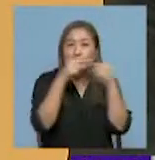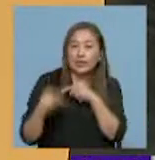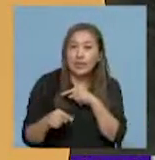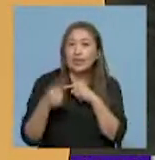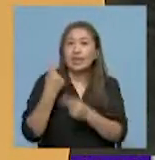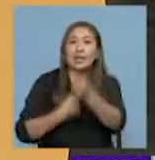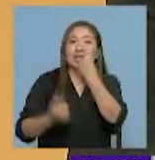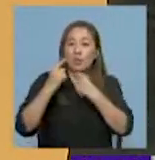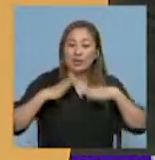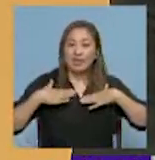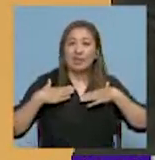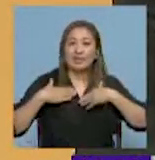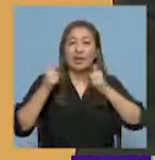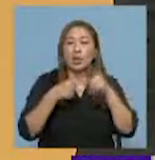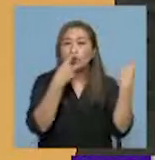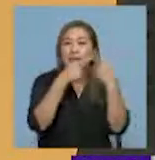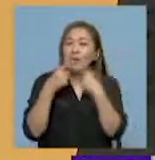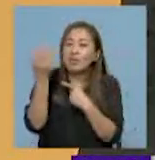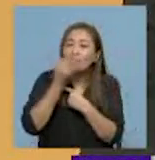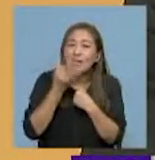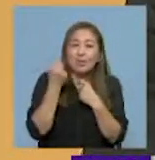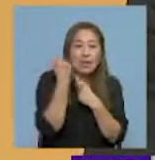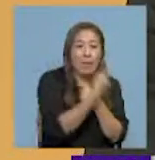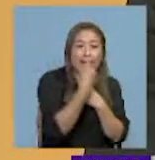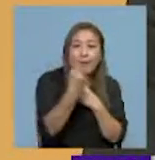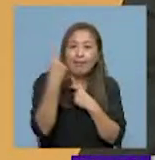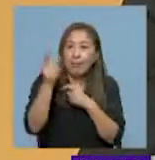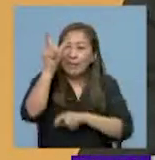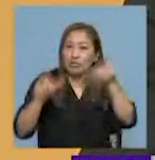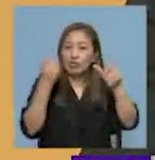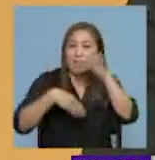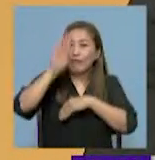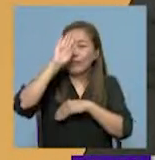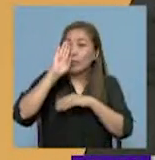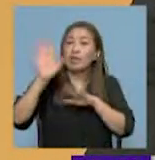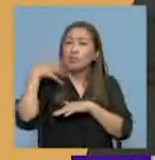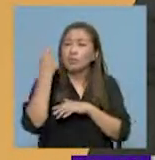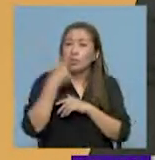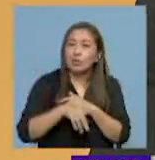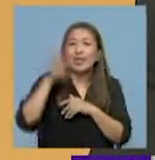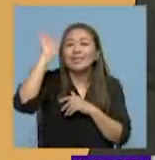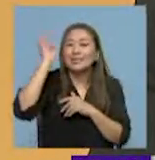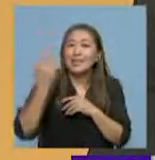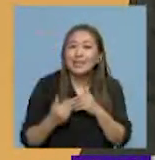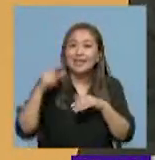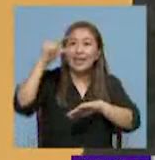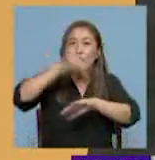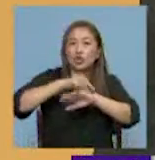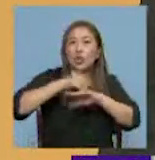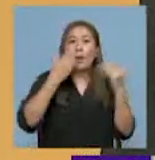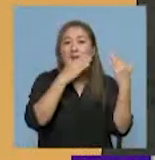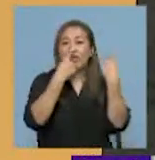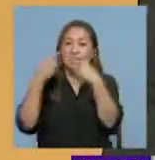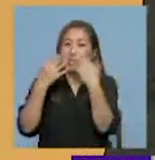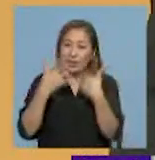respuestas sanitarias son específicas para cada paciente por eso es muy importante que se entienda que medicina no es matemática